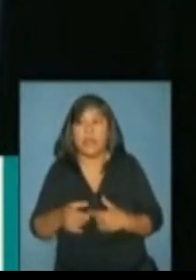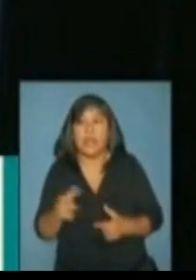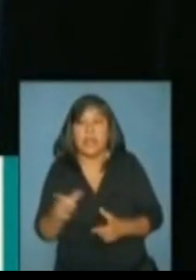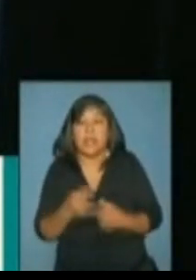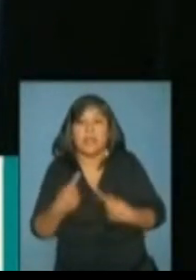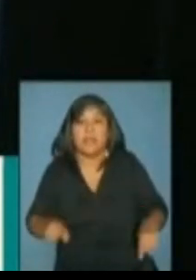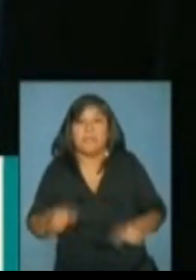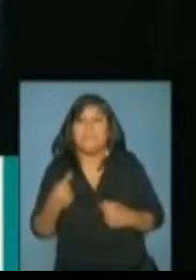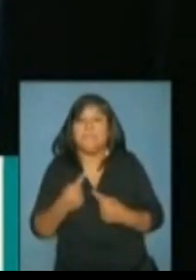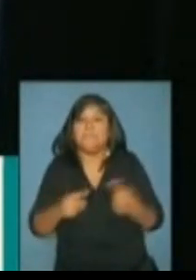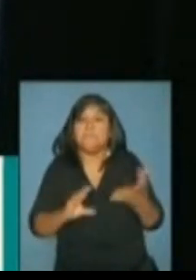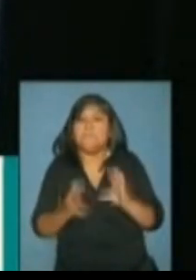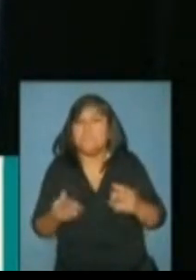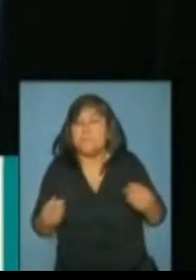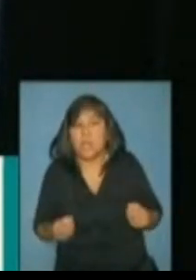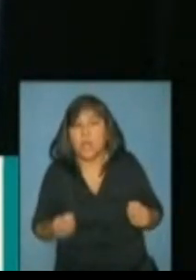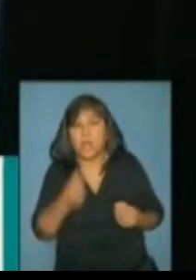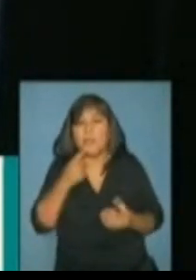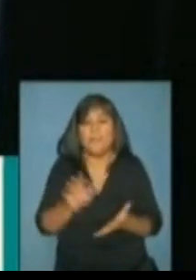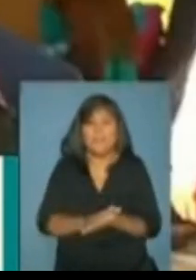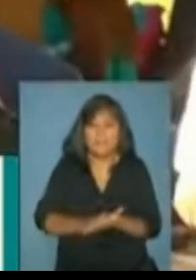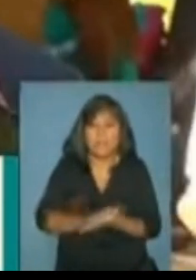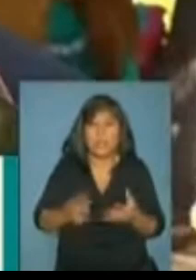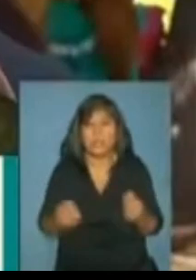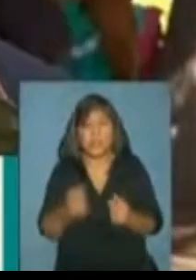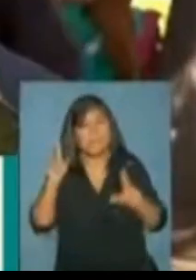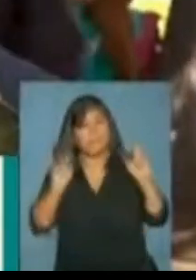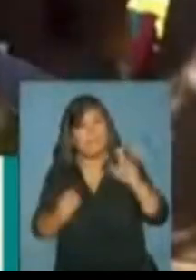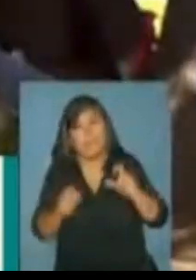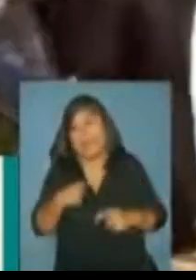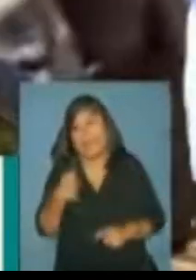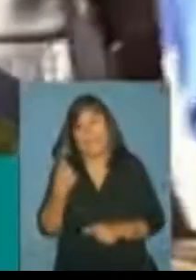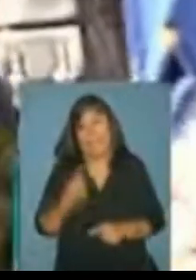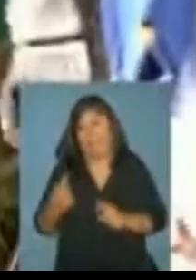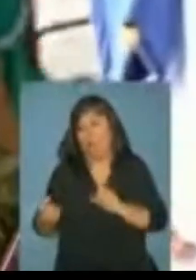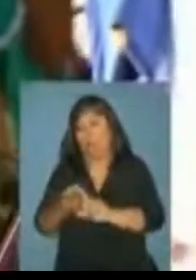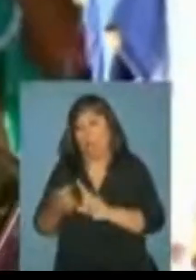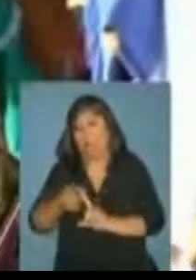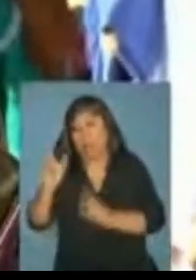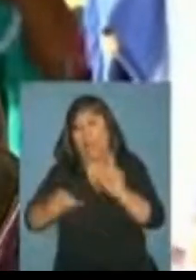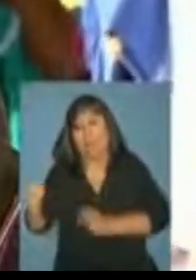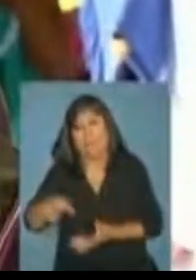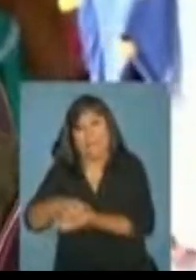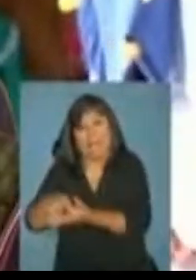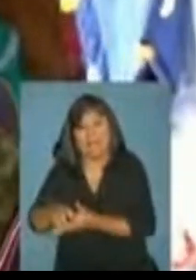con las empresas y todo esto, que por lo menos vamos a poder sostenerlo hasta junio, julio,